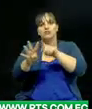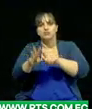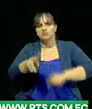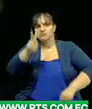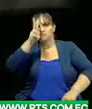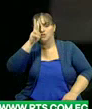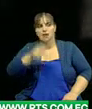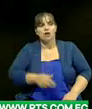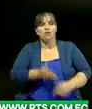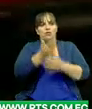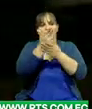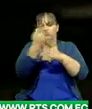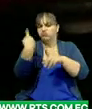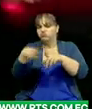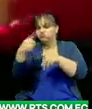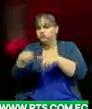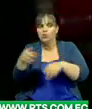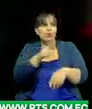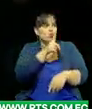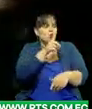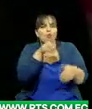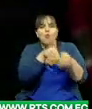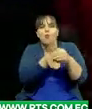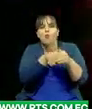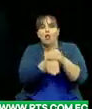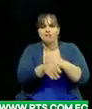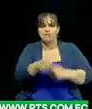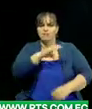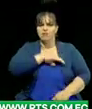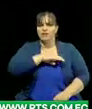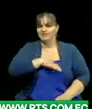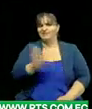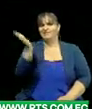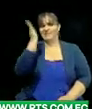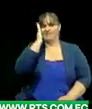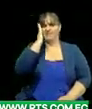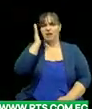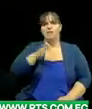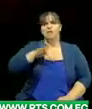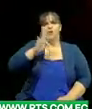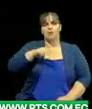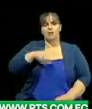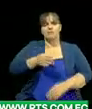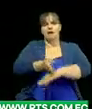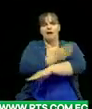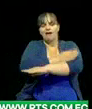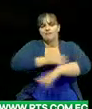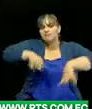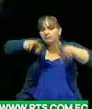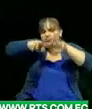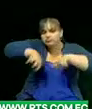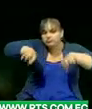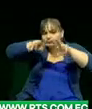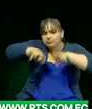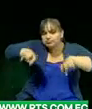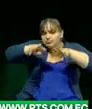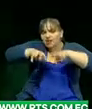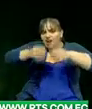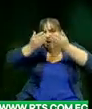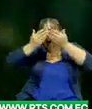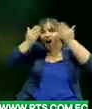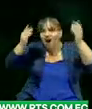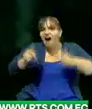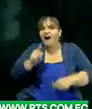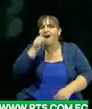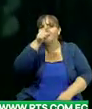Pedernales, provincia de Manabí. Los seguimientos permitieron identificar un domicilio donde supuestamente habían armas de fuego. Con la respectiva orden